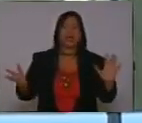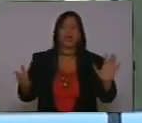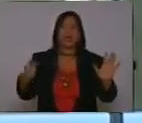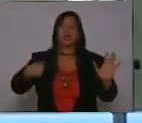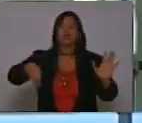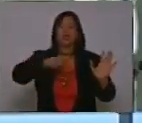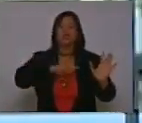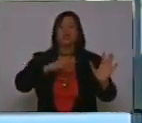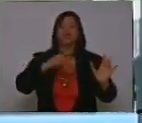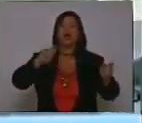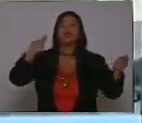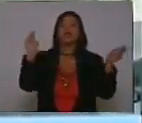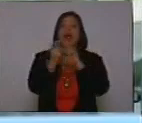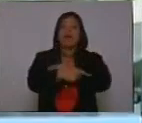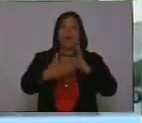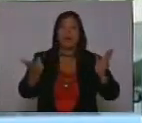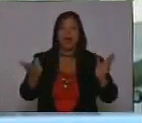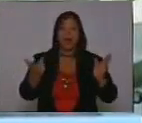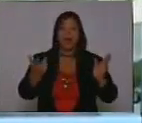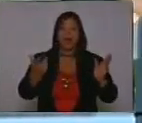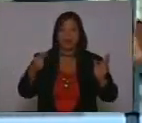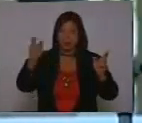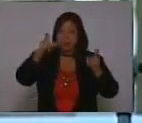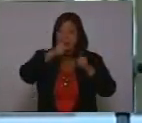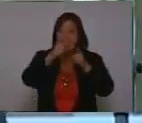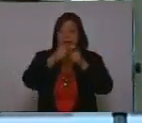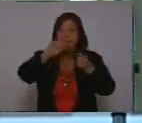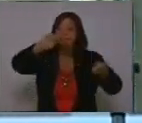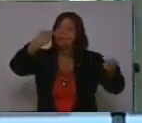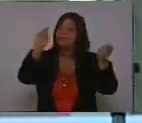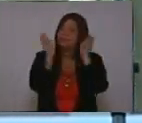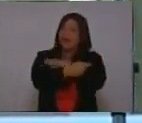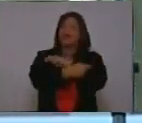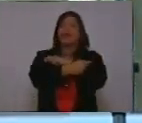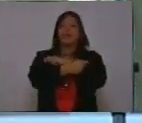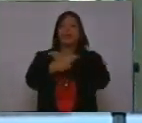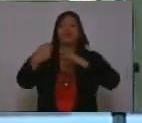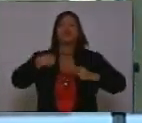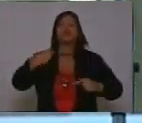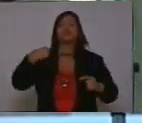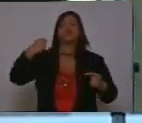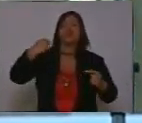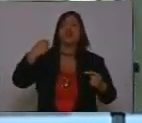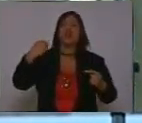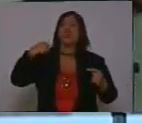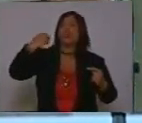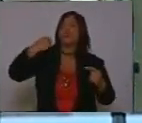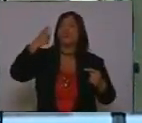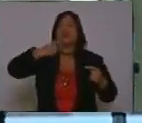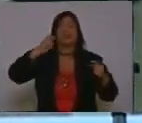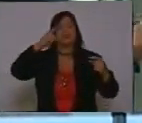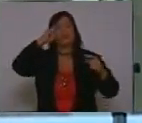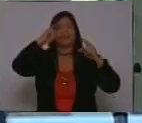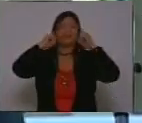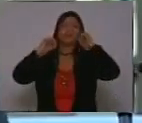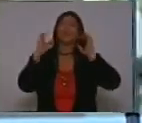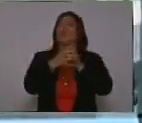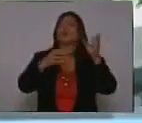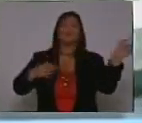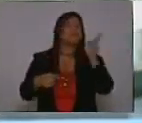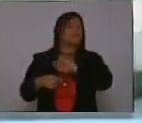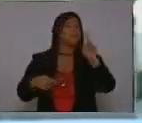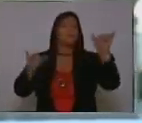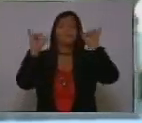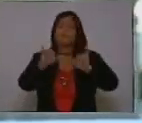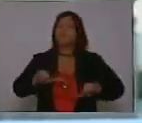queremos transformar, queremos la transformación y decir que yo vengo a ser representante de alguien o de un grupo es caer